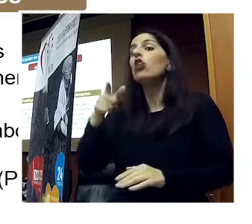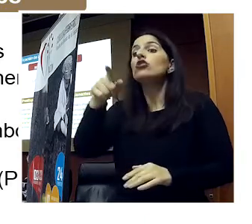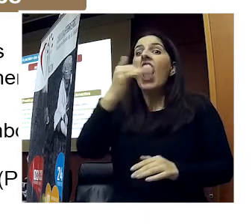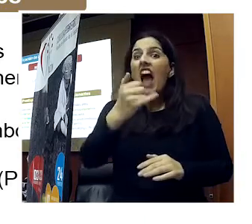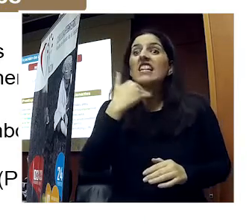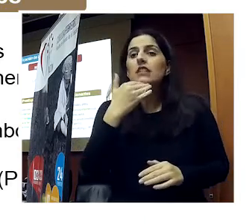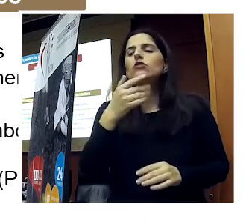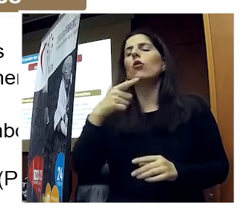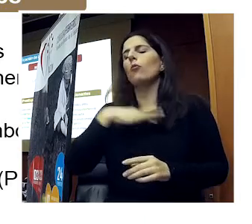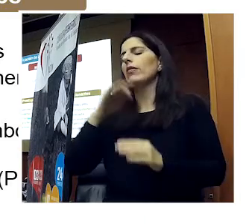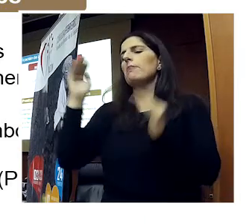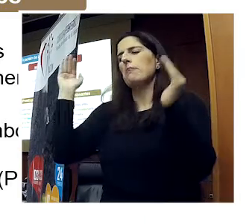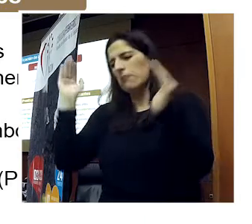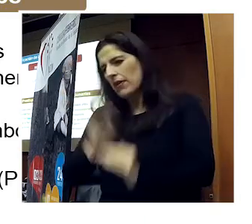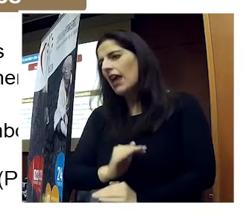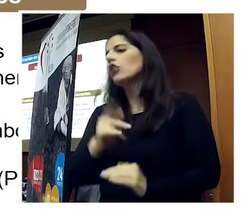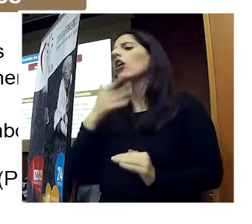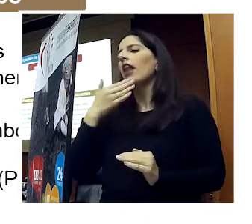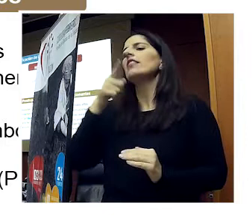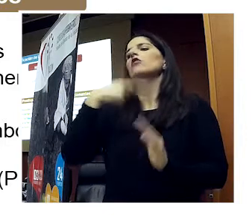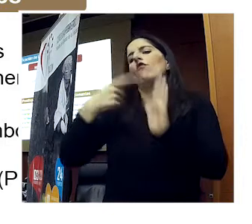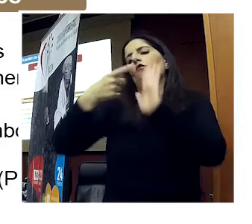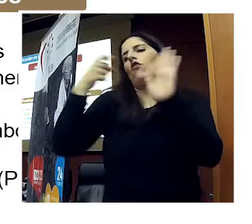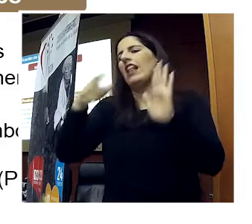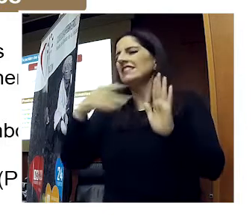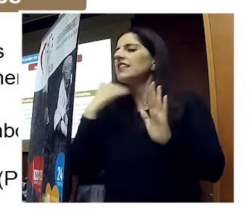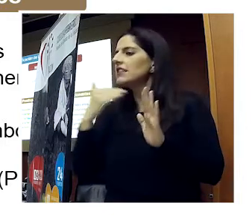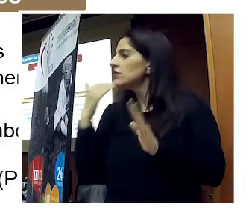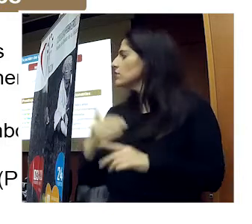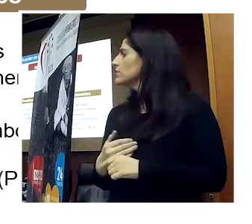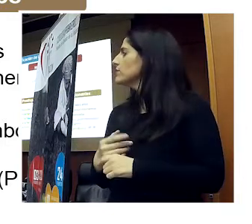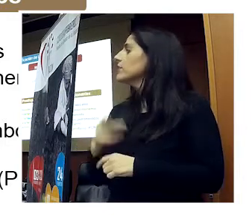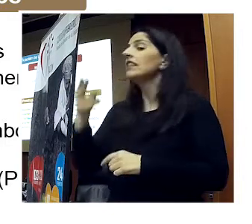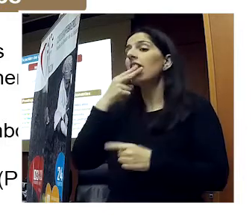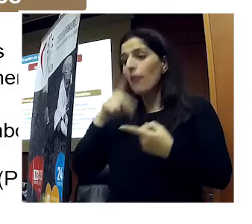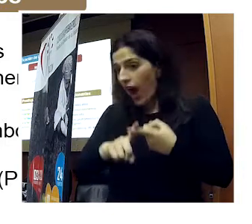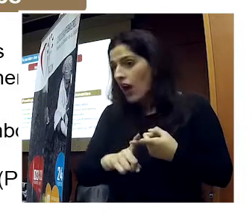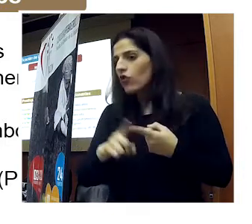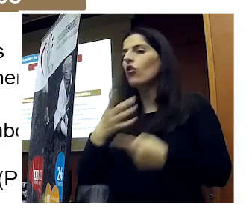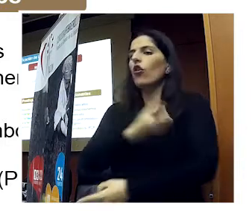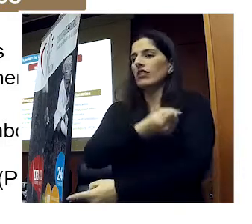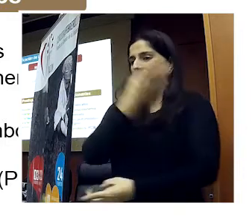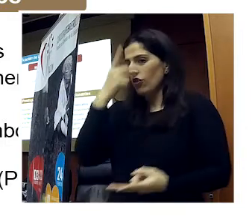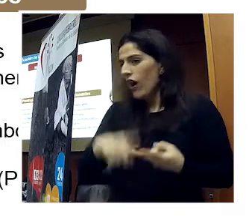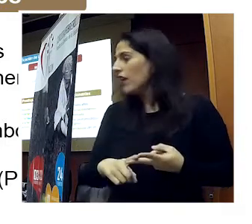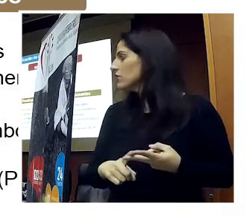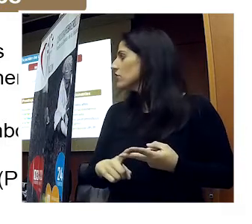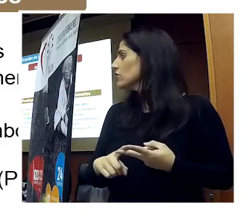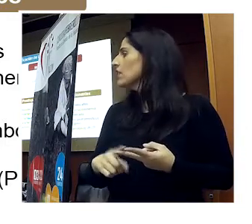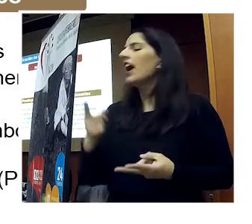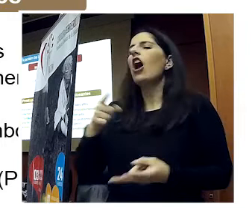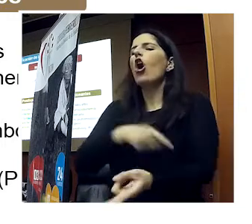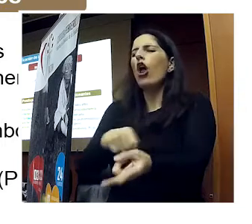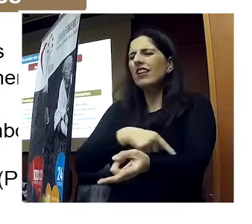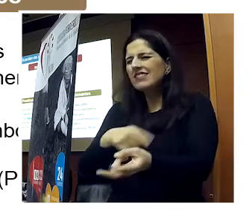incluso limitar o disminuir la posibilidad de que se produzcan efectos nocivos a la misma. El tabaco, la presión arterial, los niveles elevados de